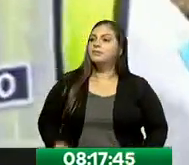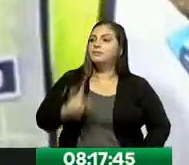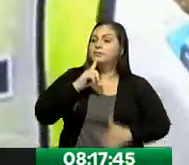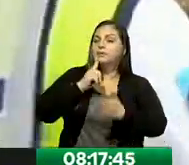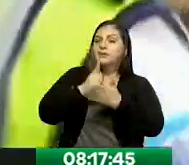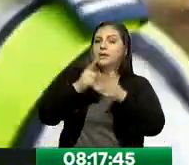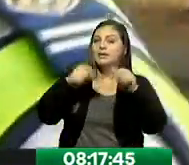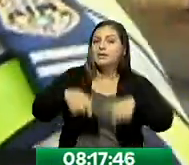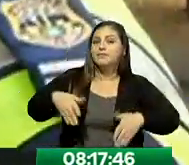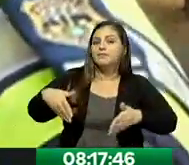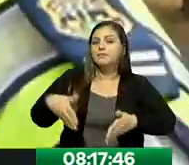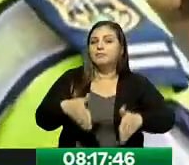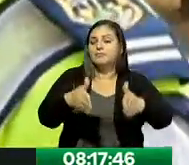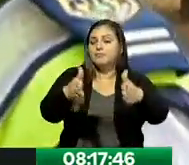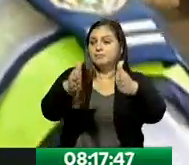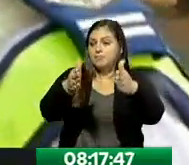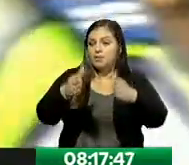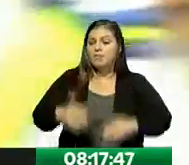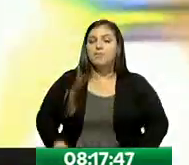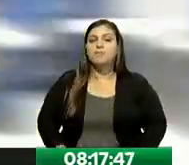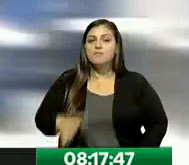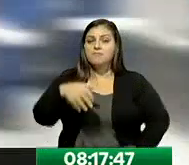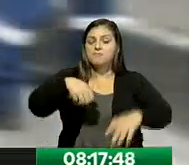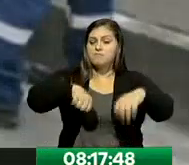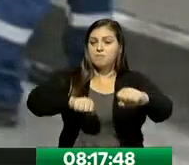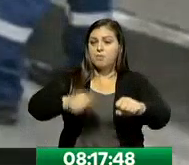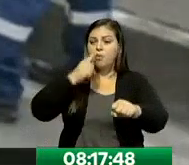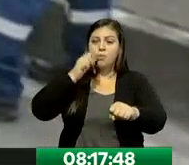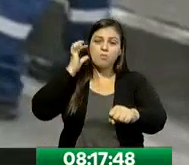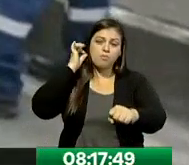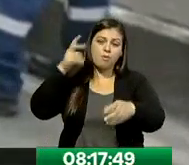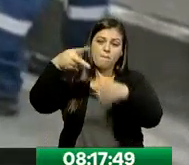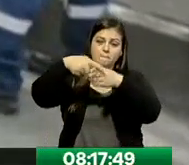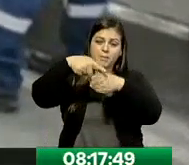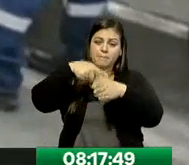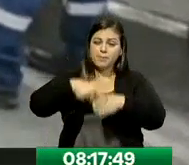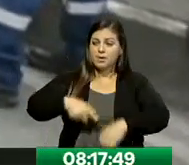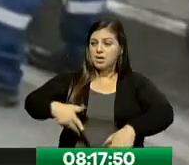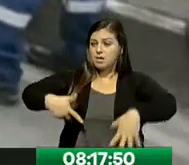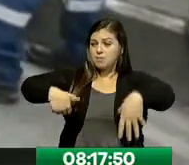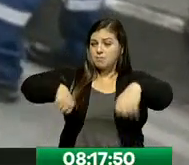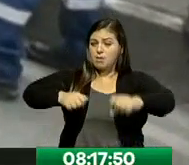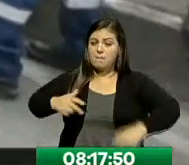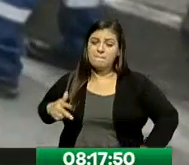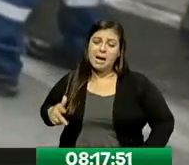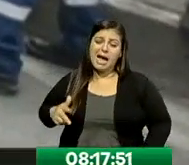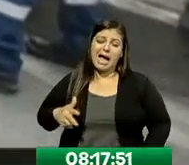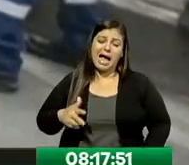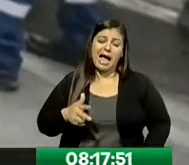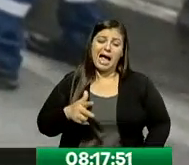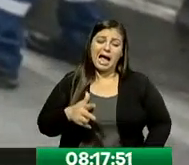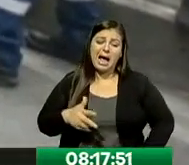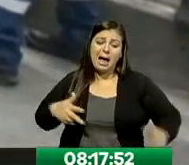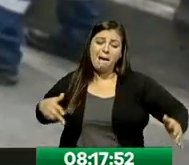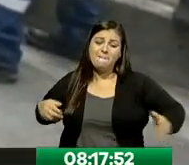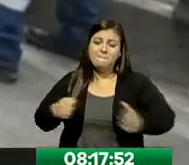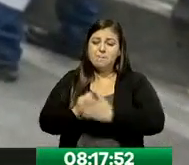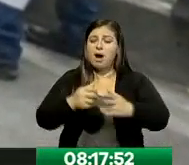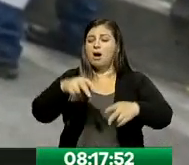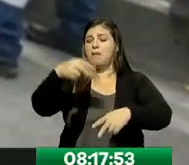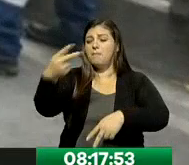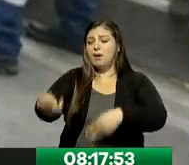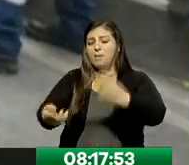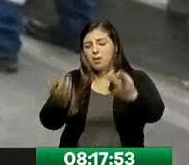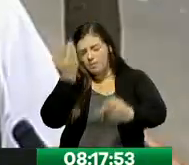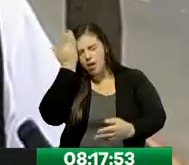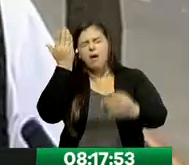pierde pista y se estrella con el poste que tenemos aquí. Tanto el conductor como su acompañante resultaron heridos con golpes en la cabeza. Un varón y